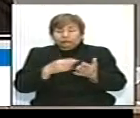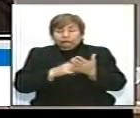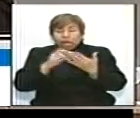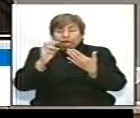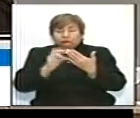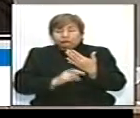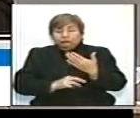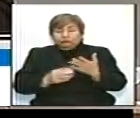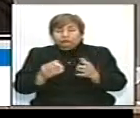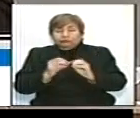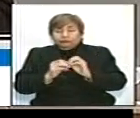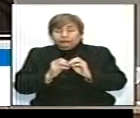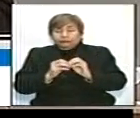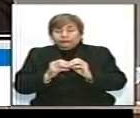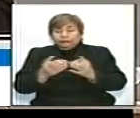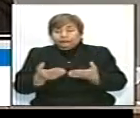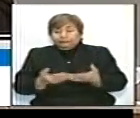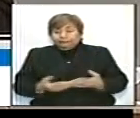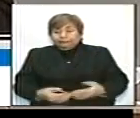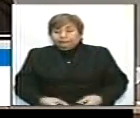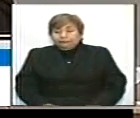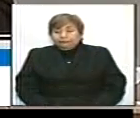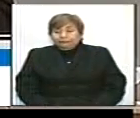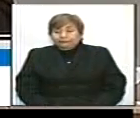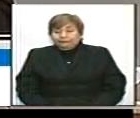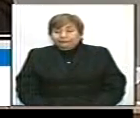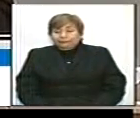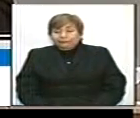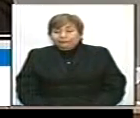de saneamiento de la